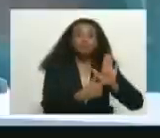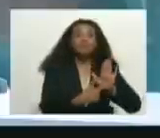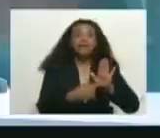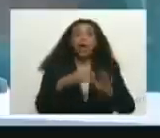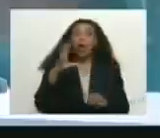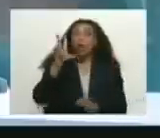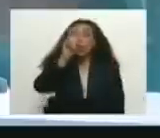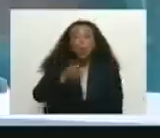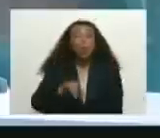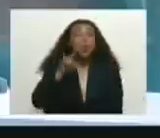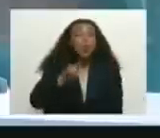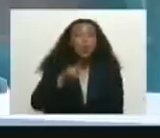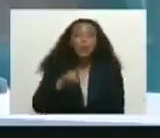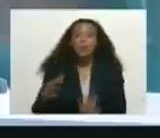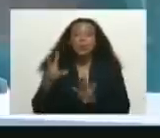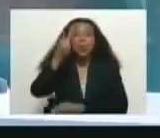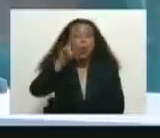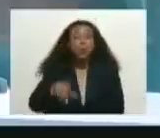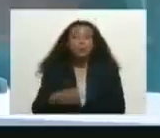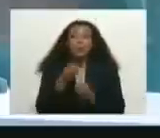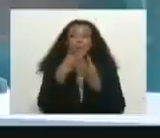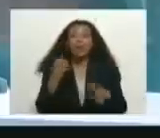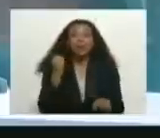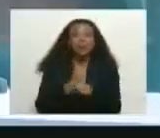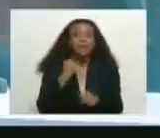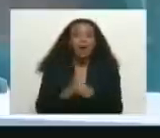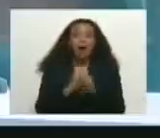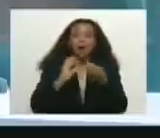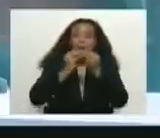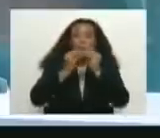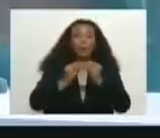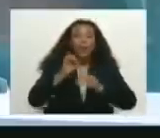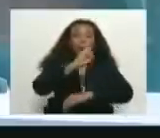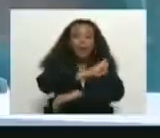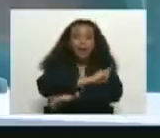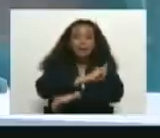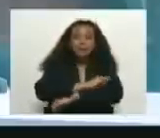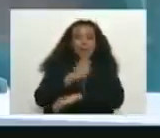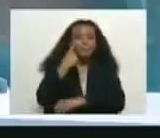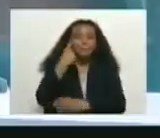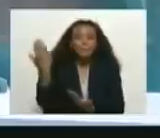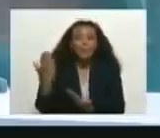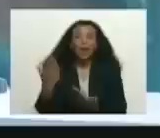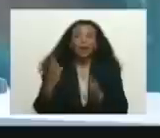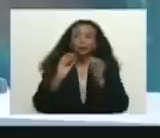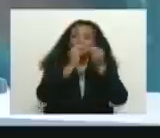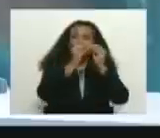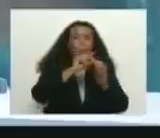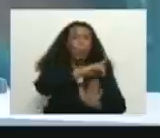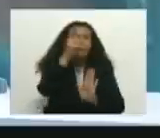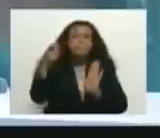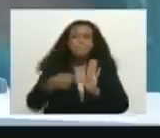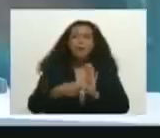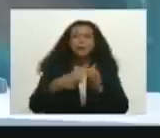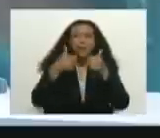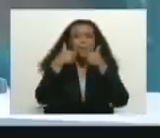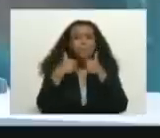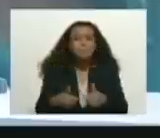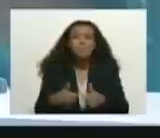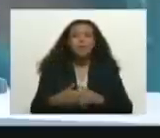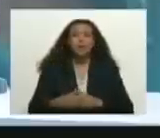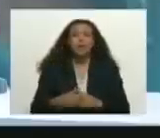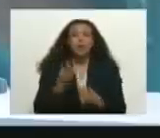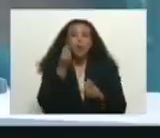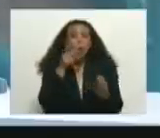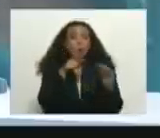lunes, vamos a seguir mostrando la maravilla de recuperar un templo, de poner el templo totalmente funcional, y de